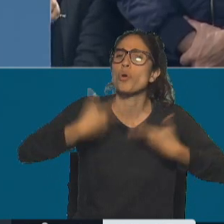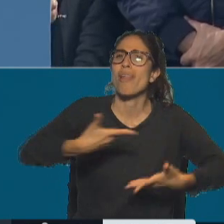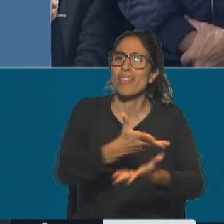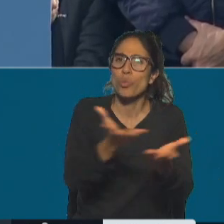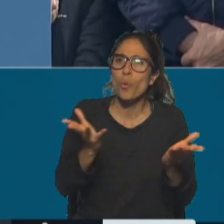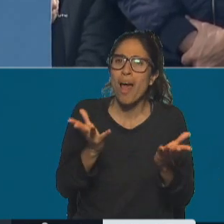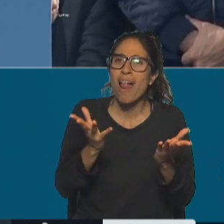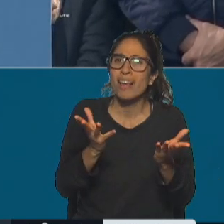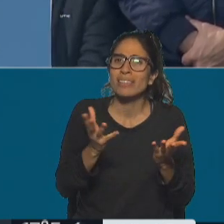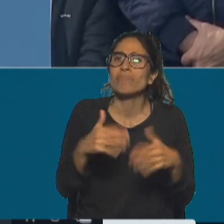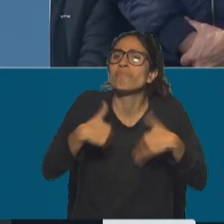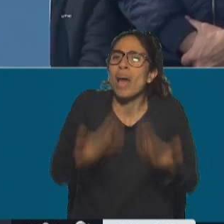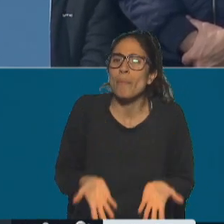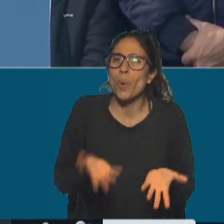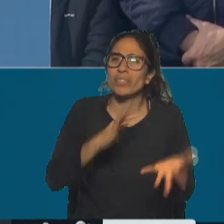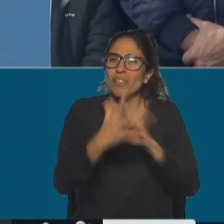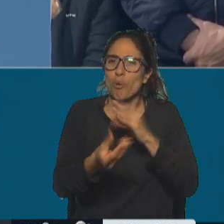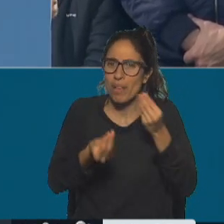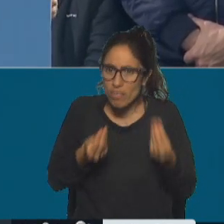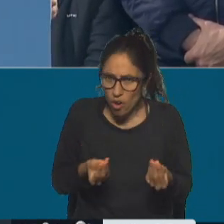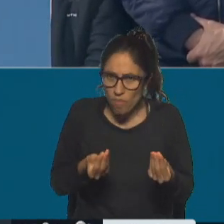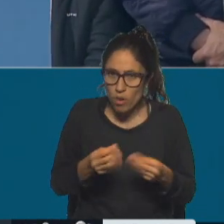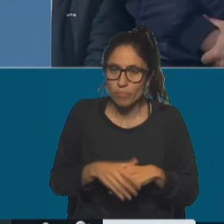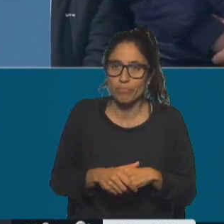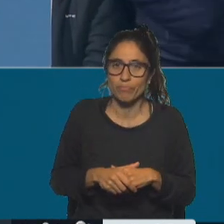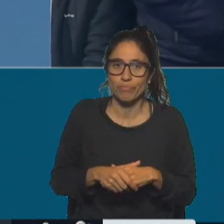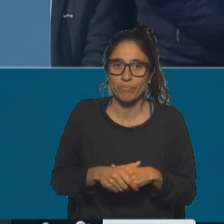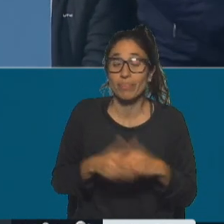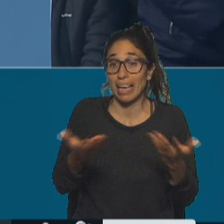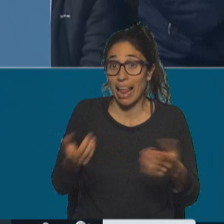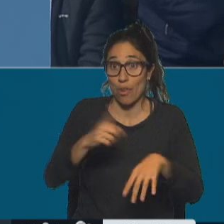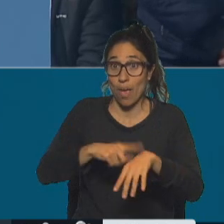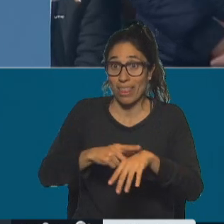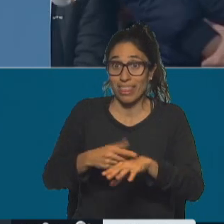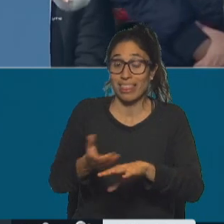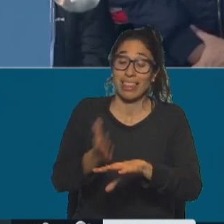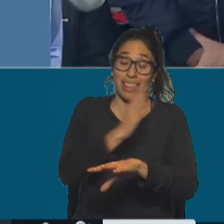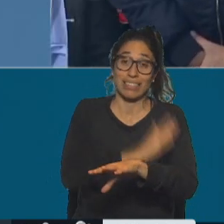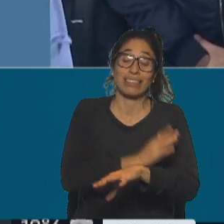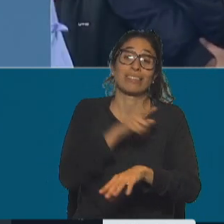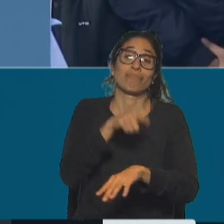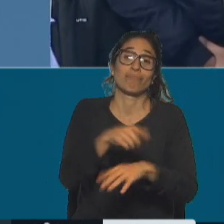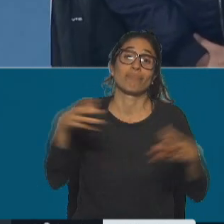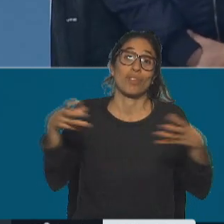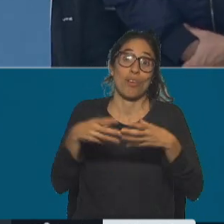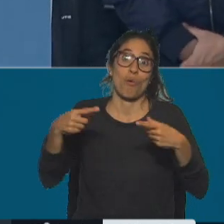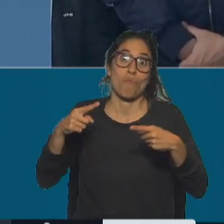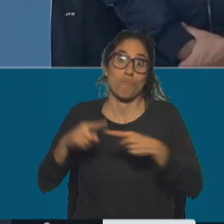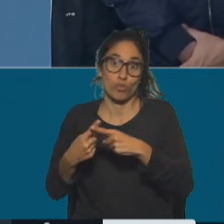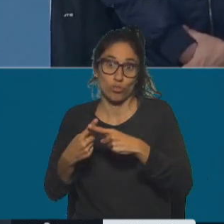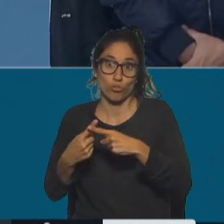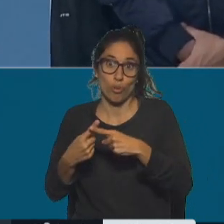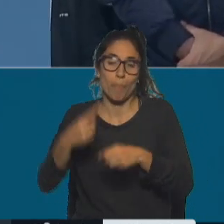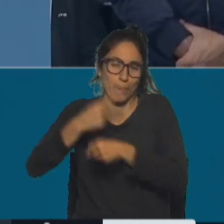momento la oposición prácticamente estaba diseminada y no tenía fortaleza, no había oposición prácticamente, ¿no? Después de lo que